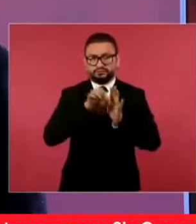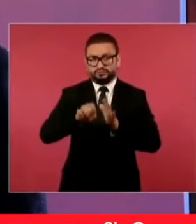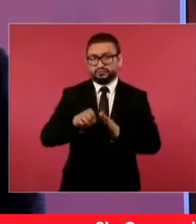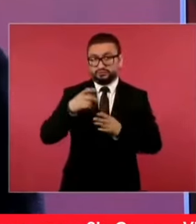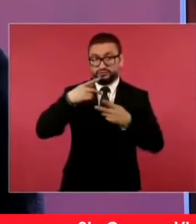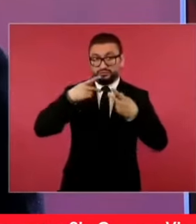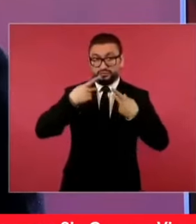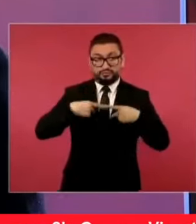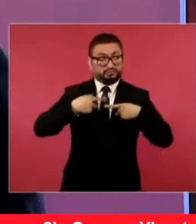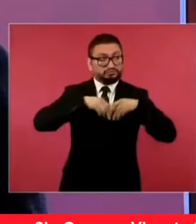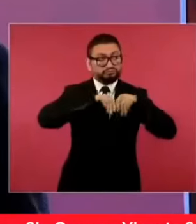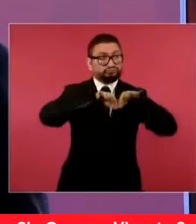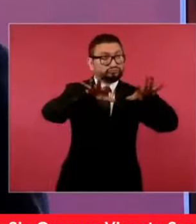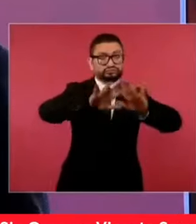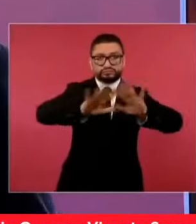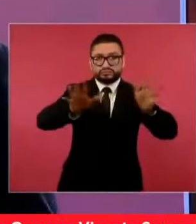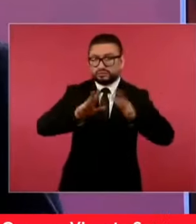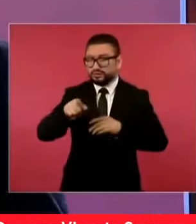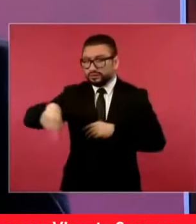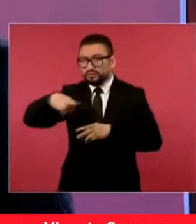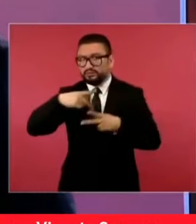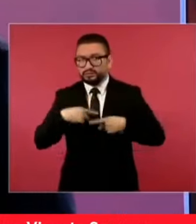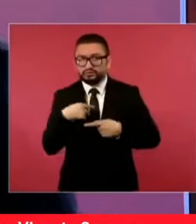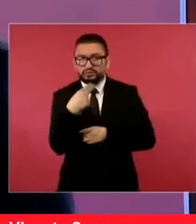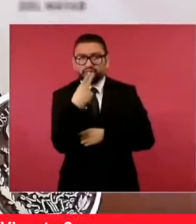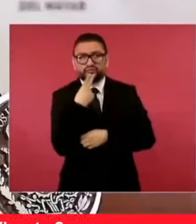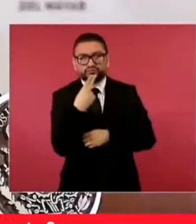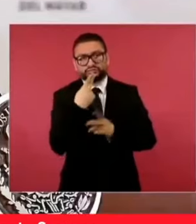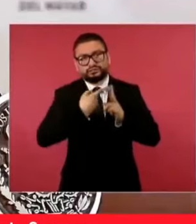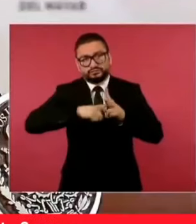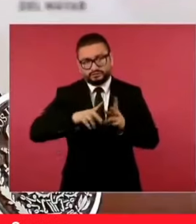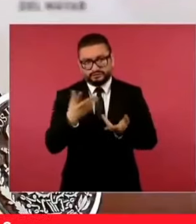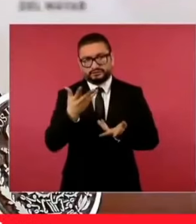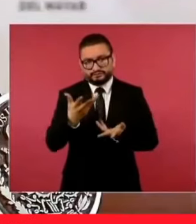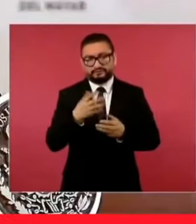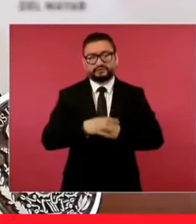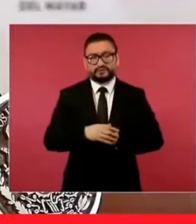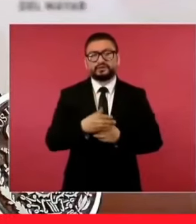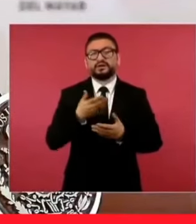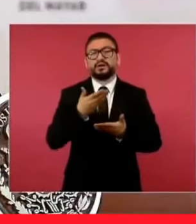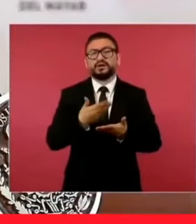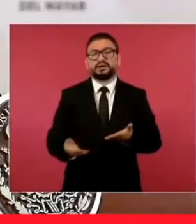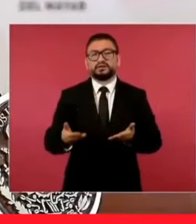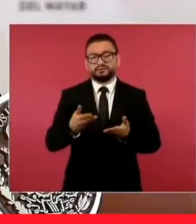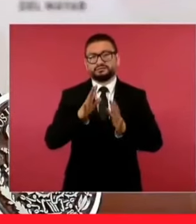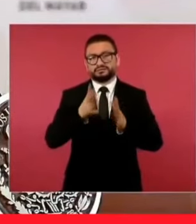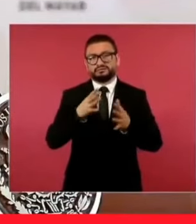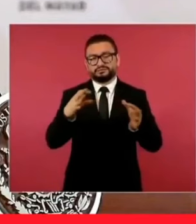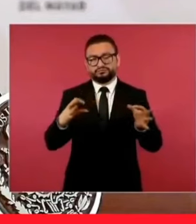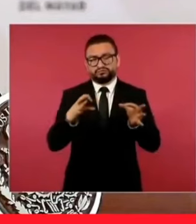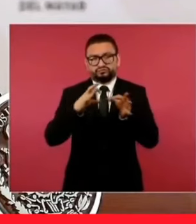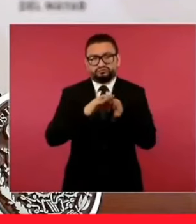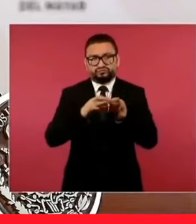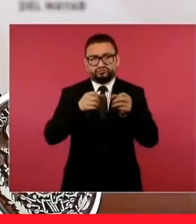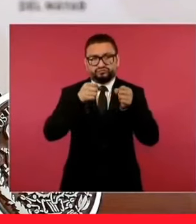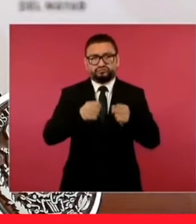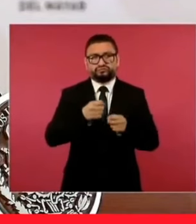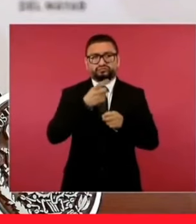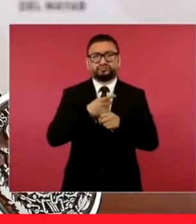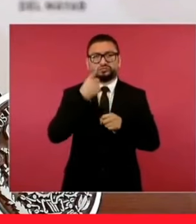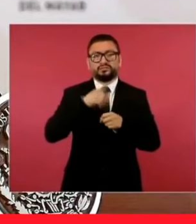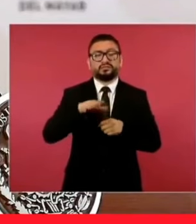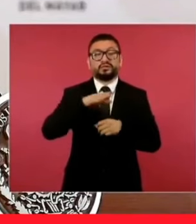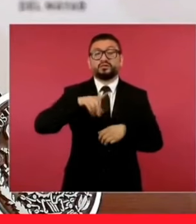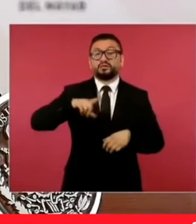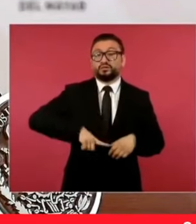usen los servicios ya instalados. En este tema existen candados regulatorios que prohíben que el